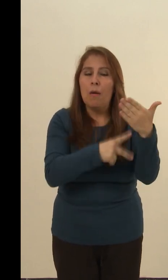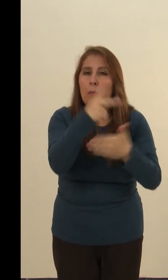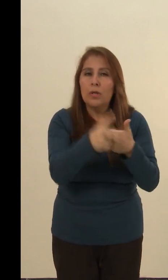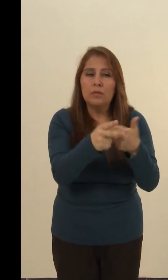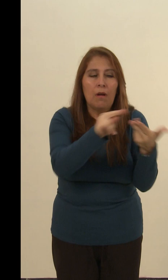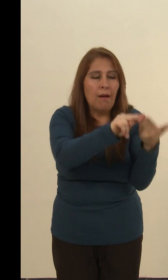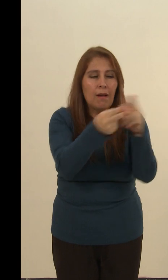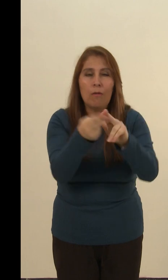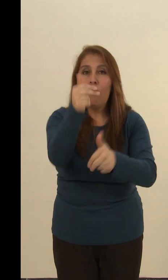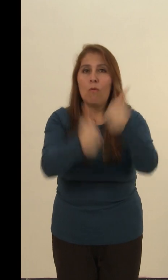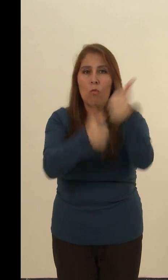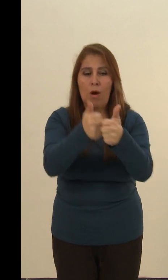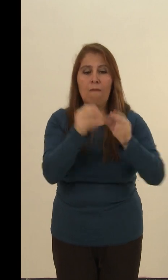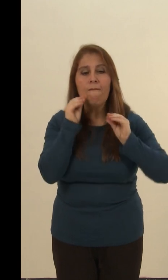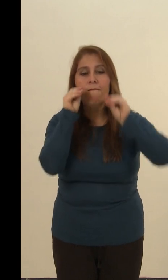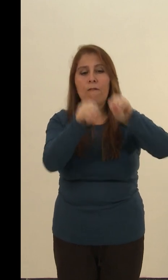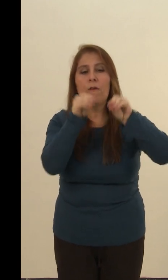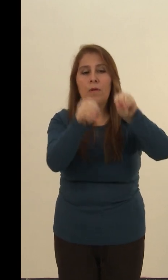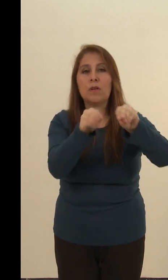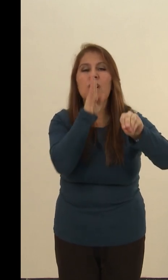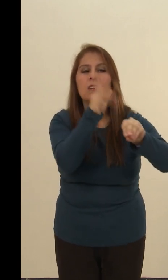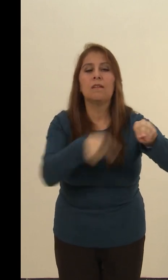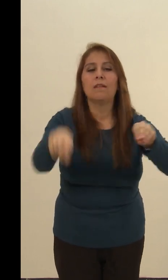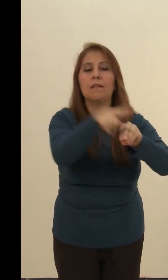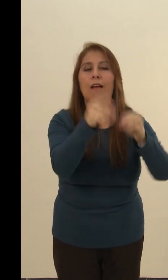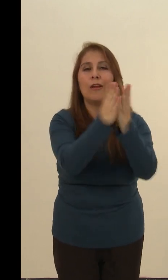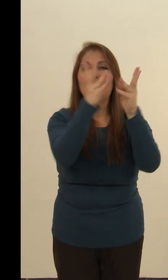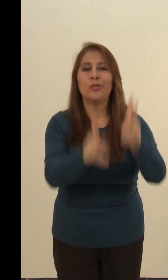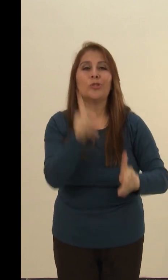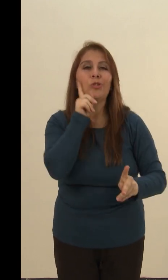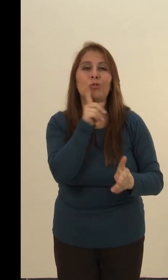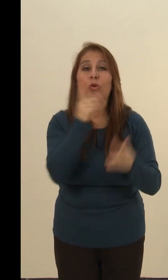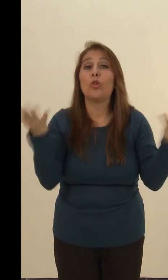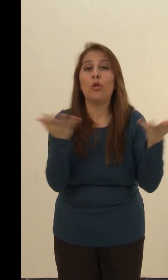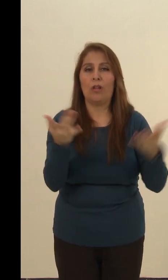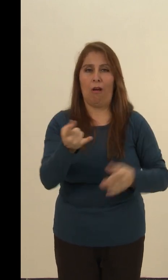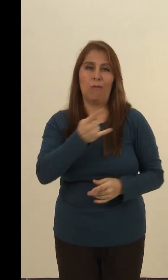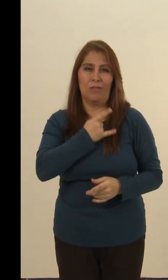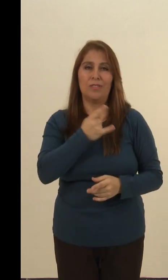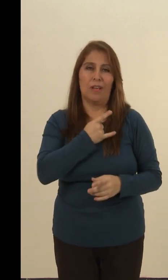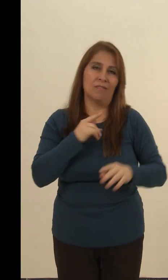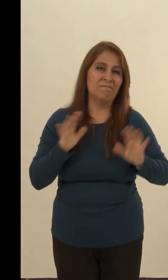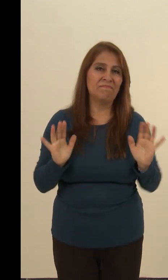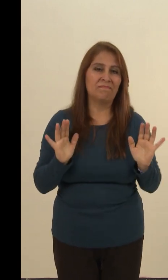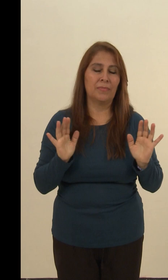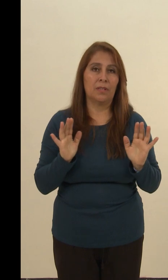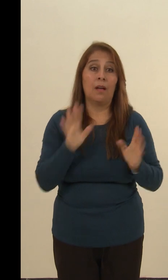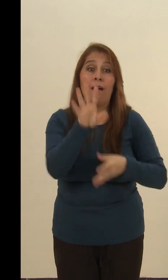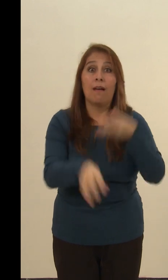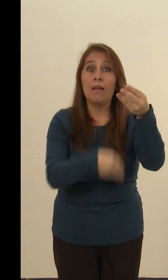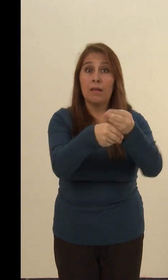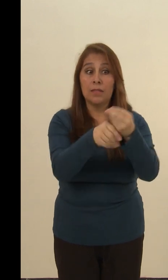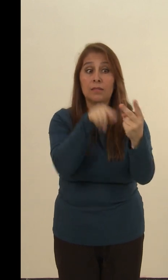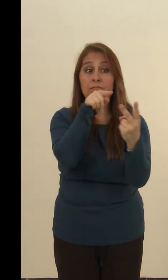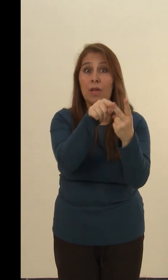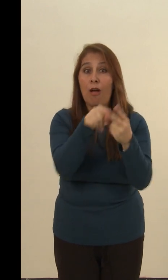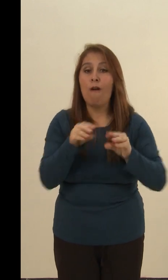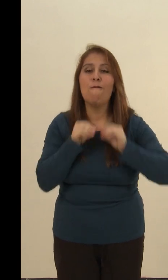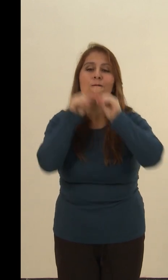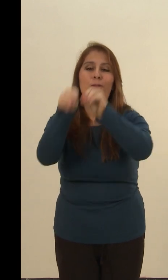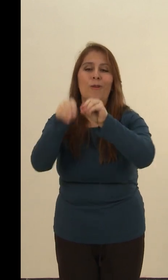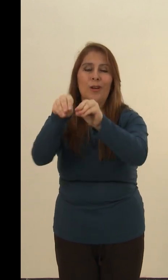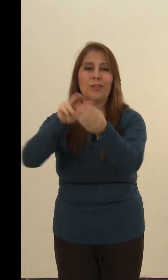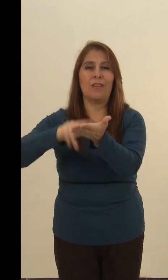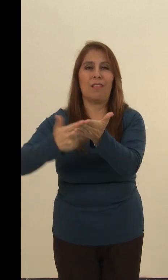ver con la formación de los estudiantes sordos en el ámbito universitario, pero también tiene